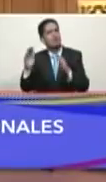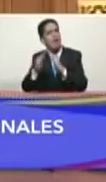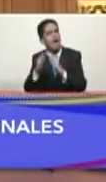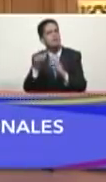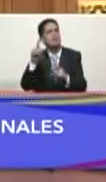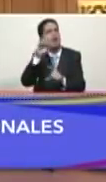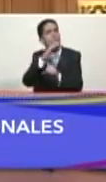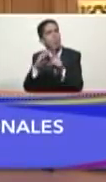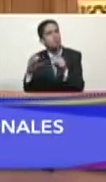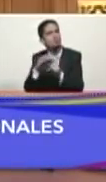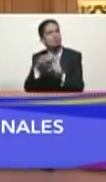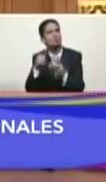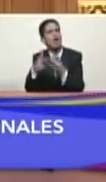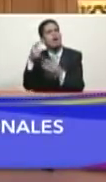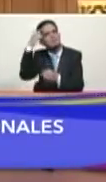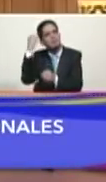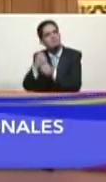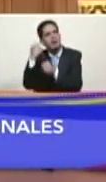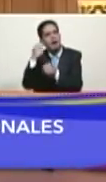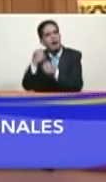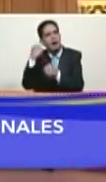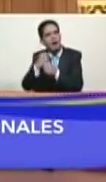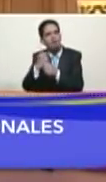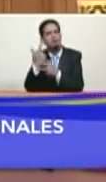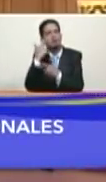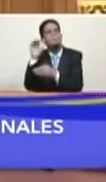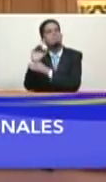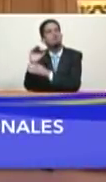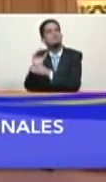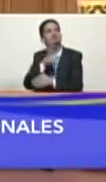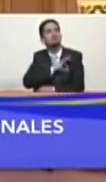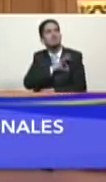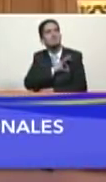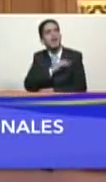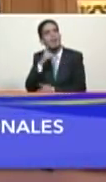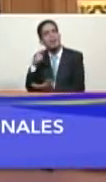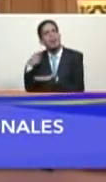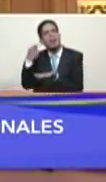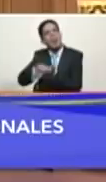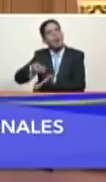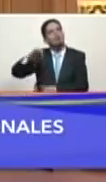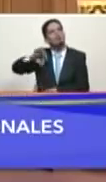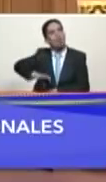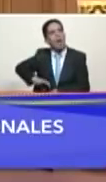cultura, empleo, protección social, pensiones, seguridad social,